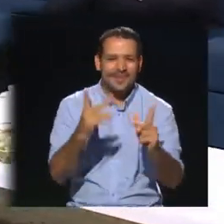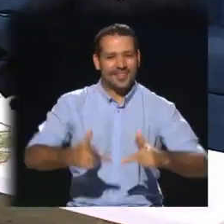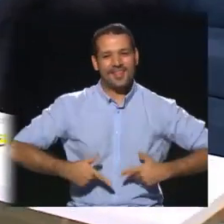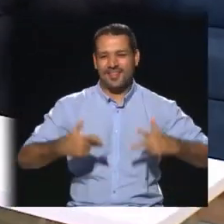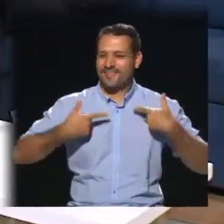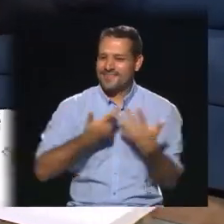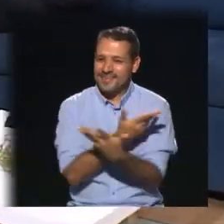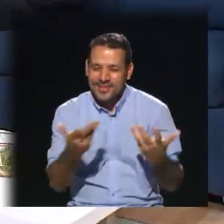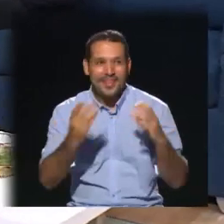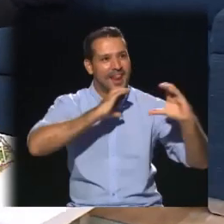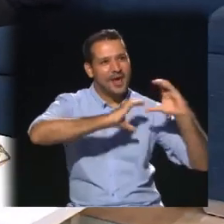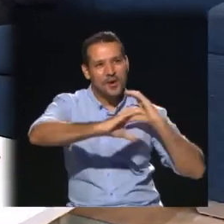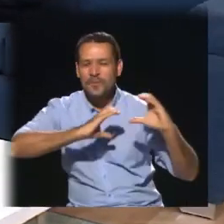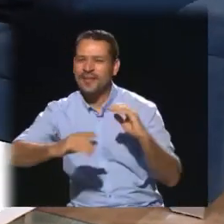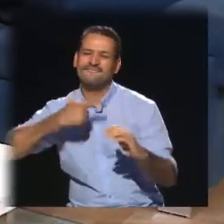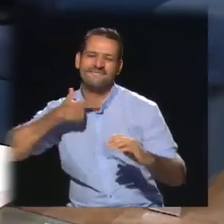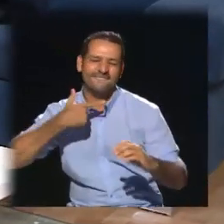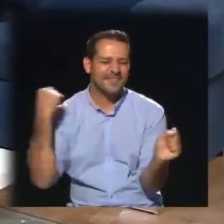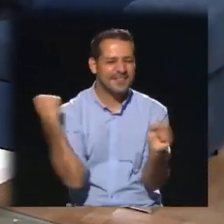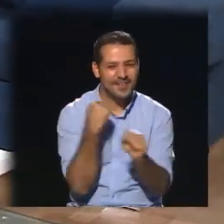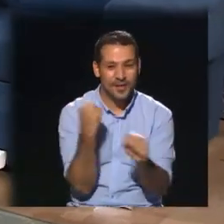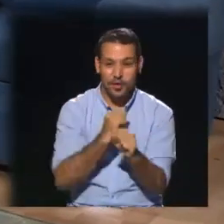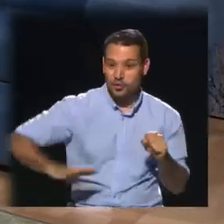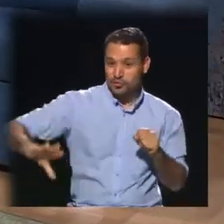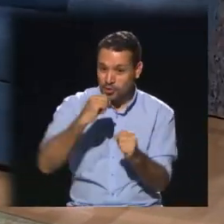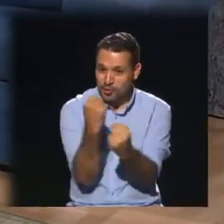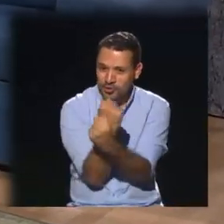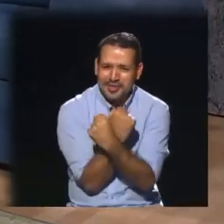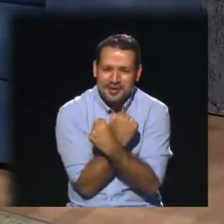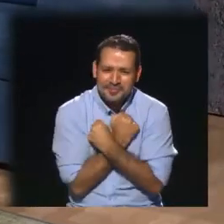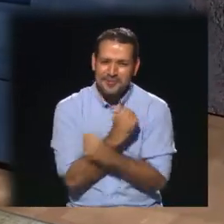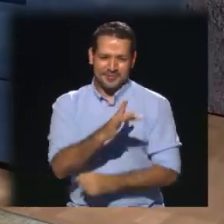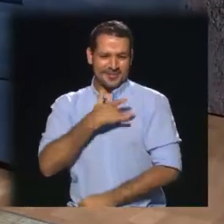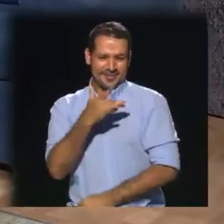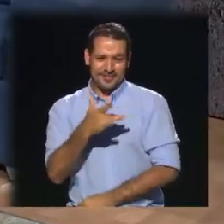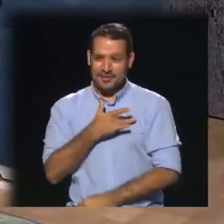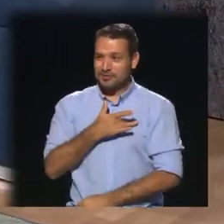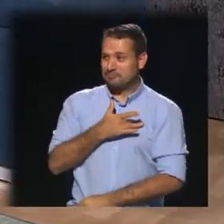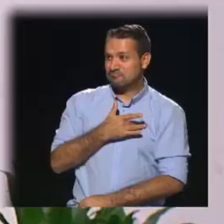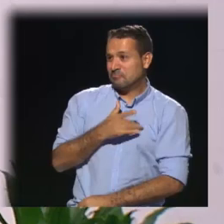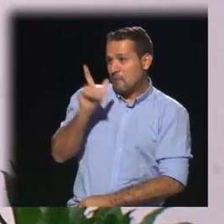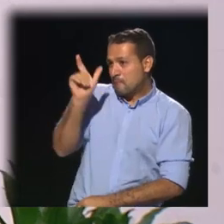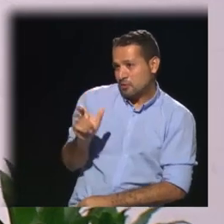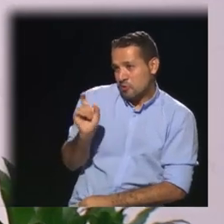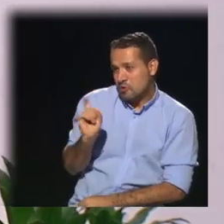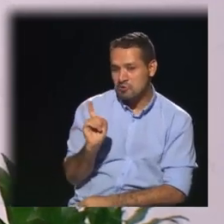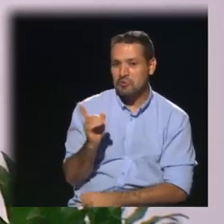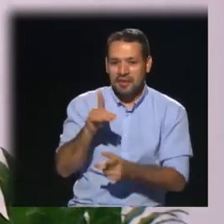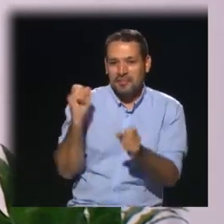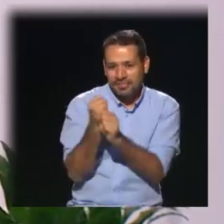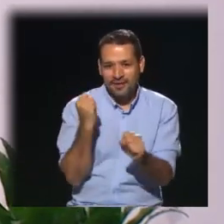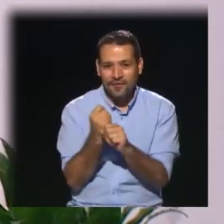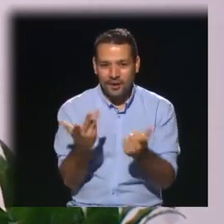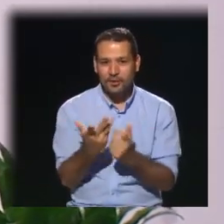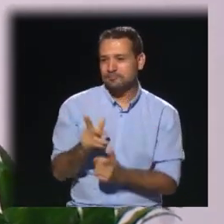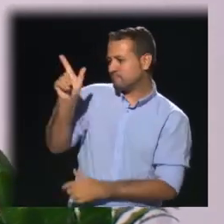lo que hago, de la comunicación. Entonces yo creo que todos tenemos un amor, no necesariamente tiene que ser como esa persona. Bueno, y ya está conmigo acá en el set